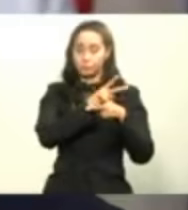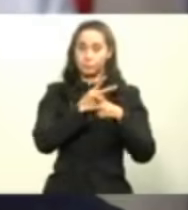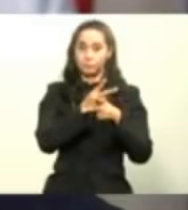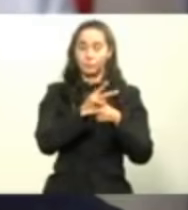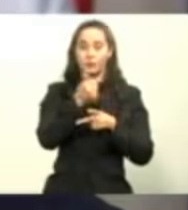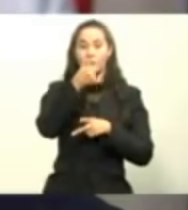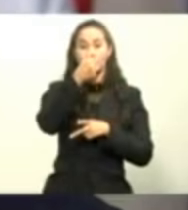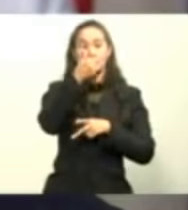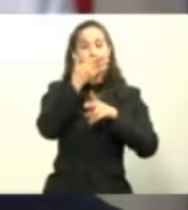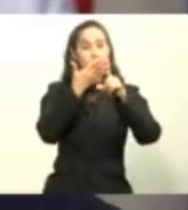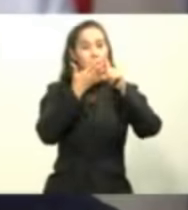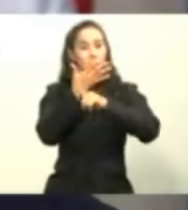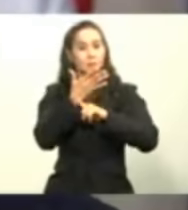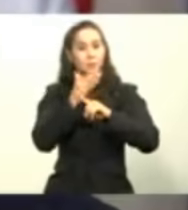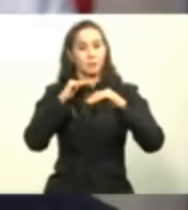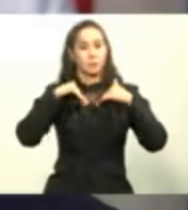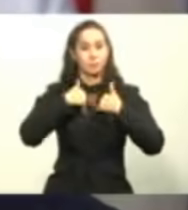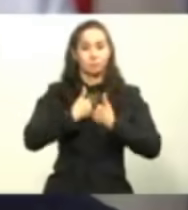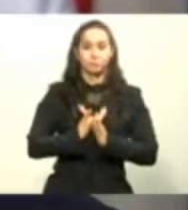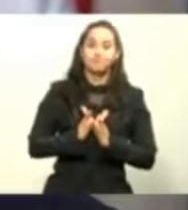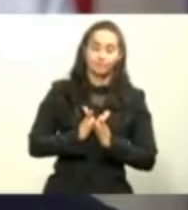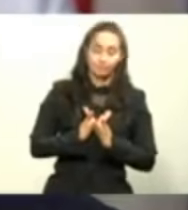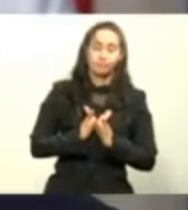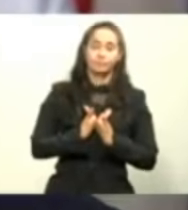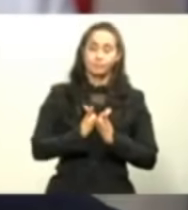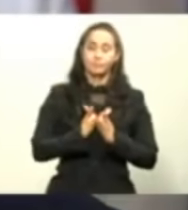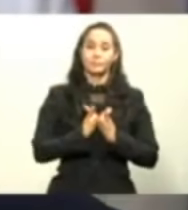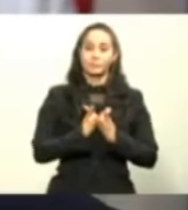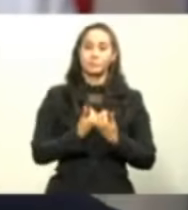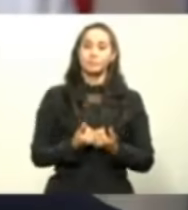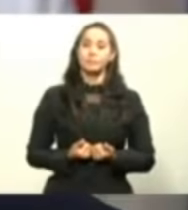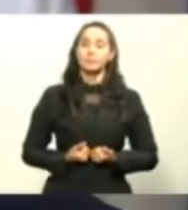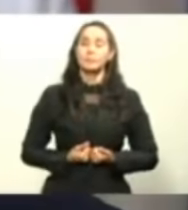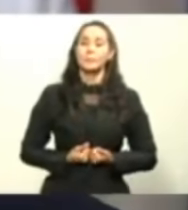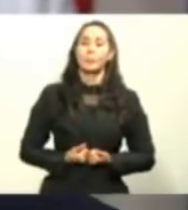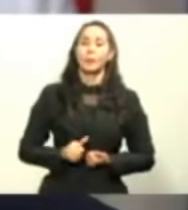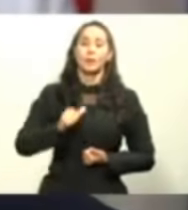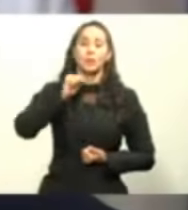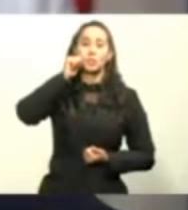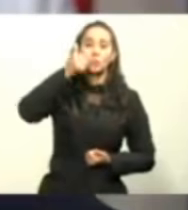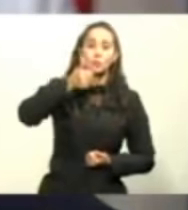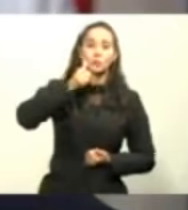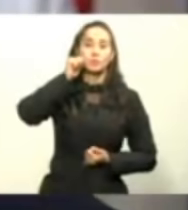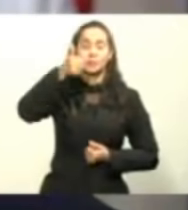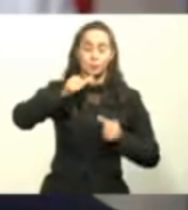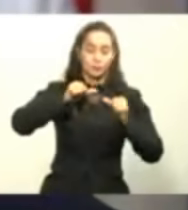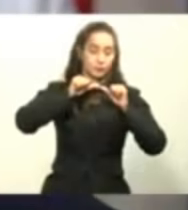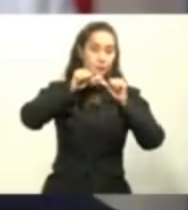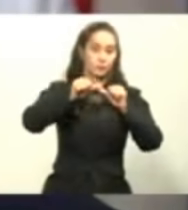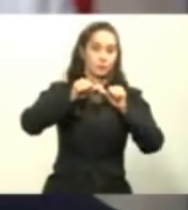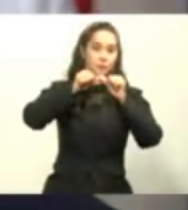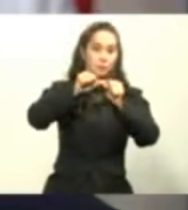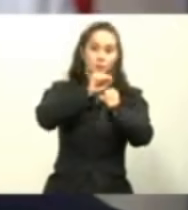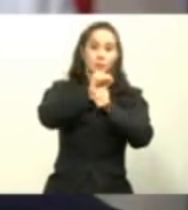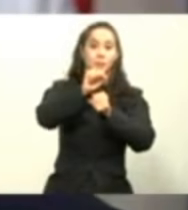tienen ya 10 meses, están cansados. Y cada día siguen trabajando.